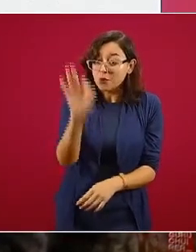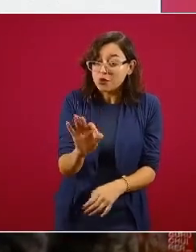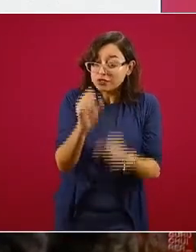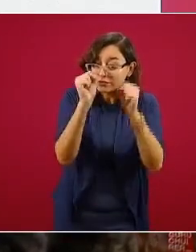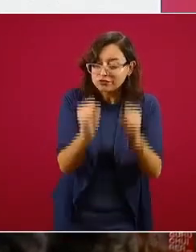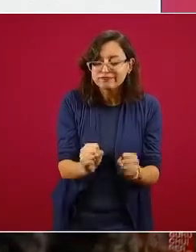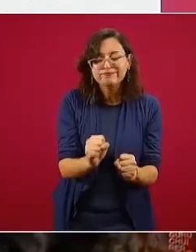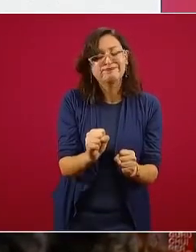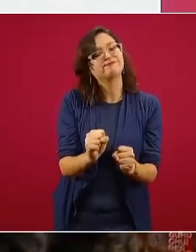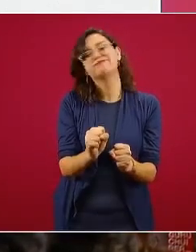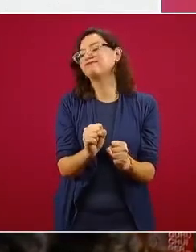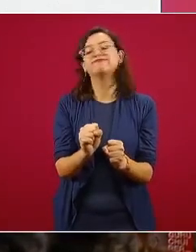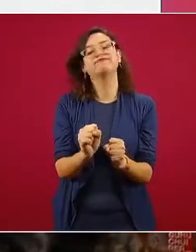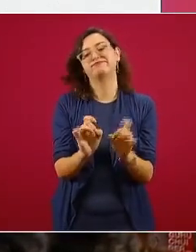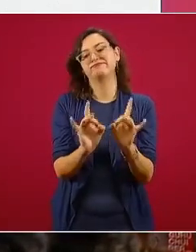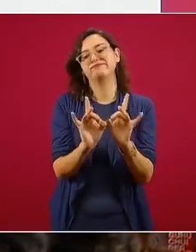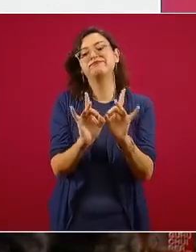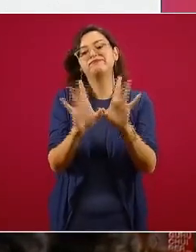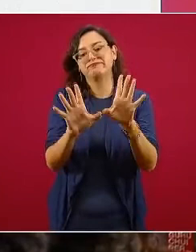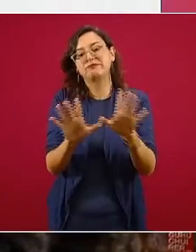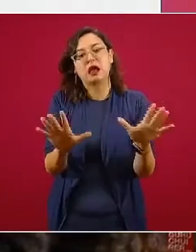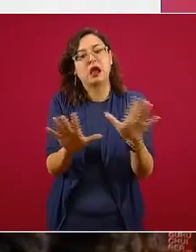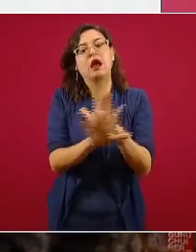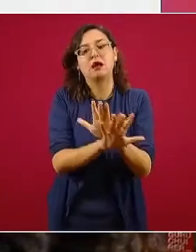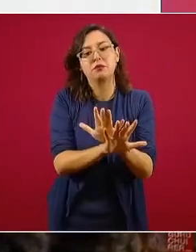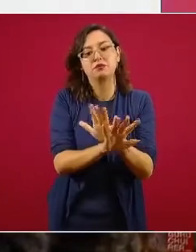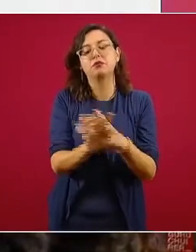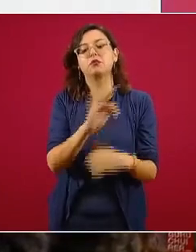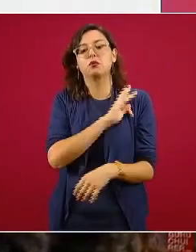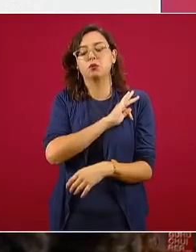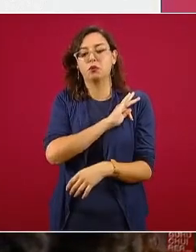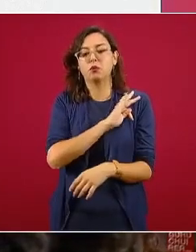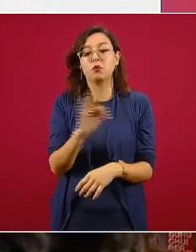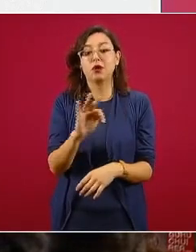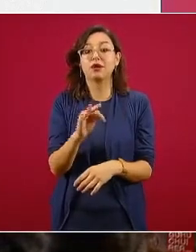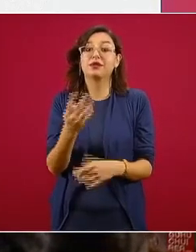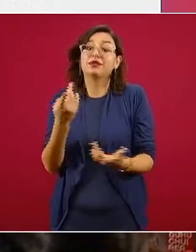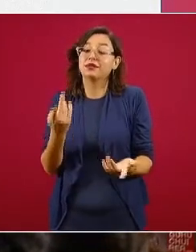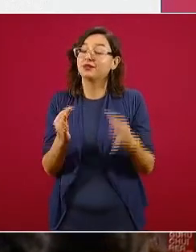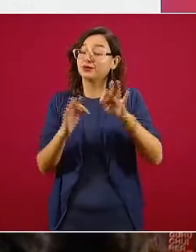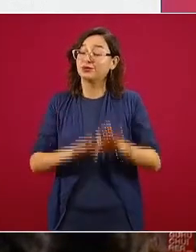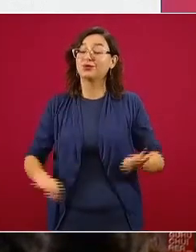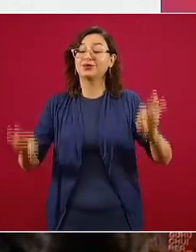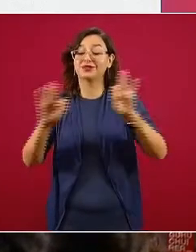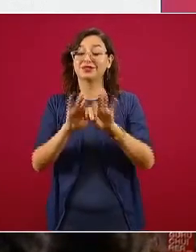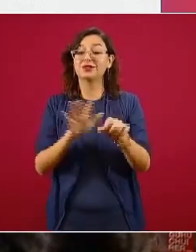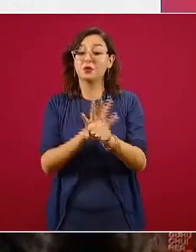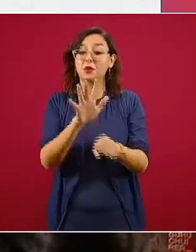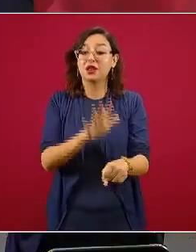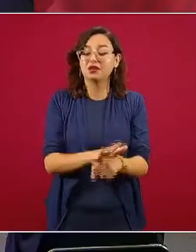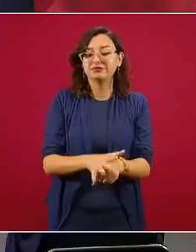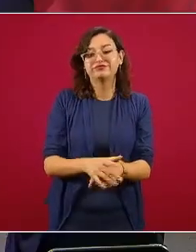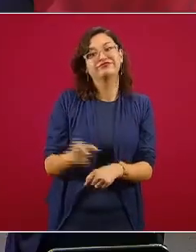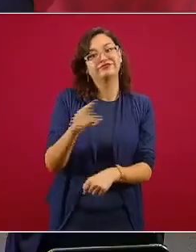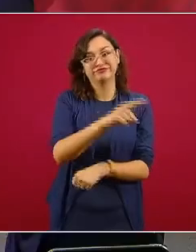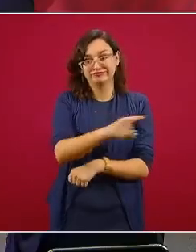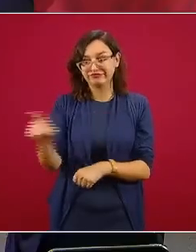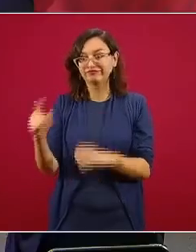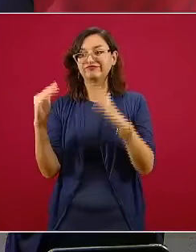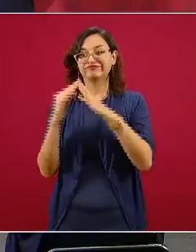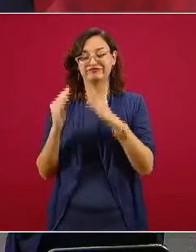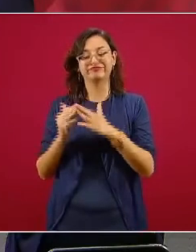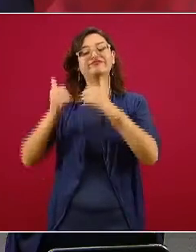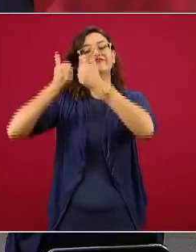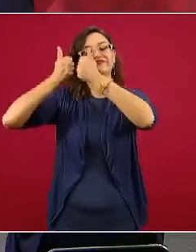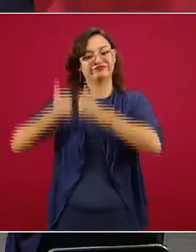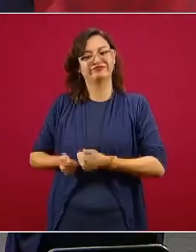hay muchas variables que están en juego, entre otras que se cumplan las medidas de sana distancia, y como hemos dicho en muchas